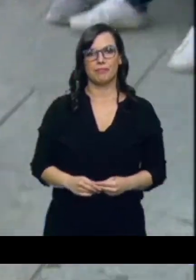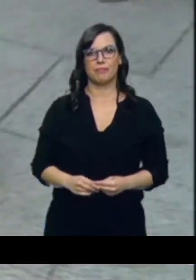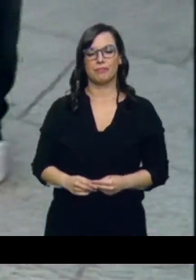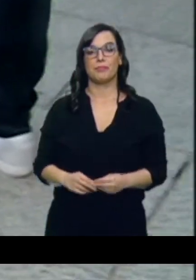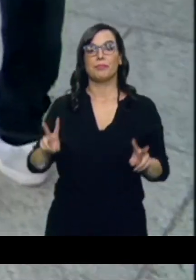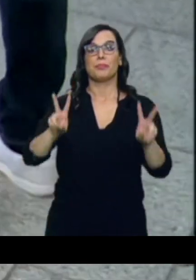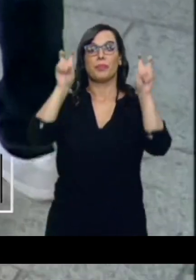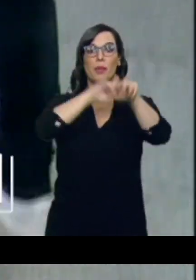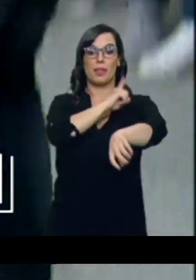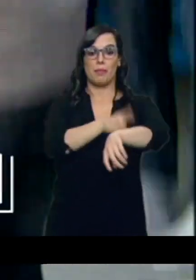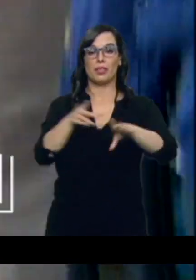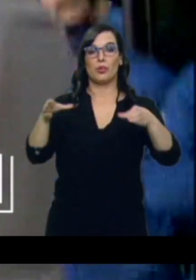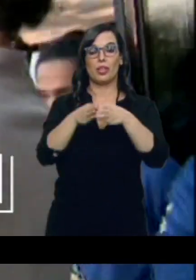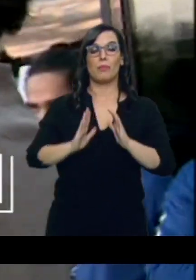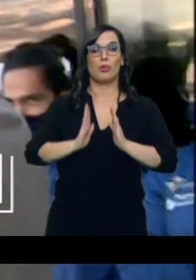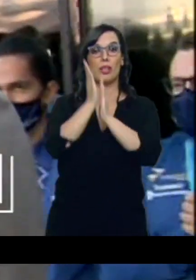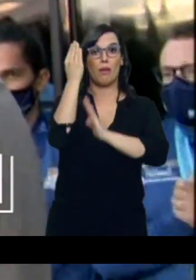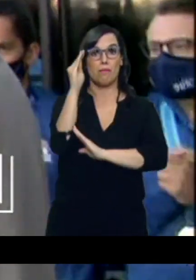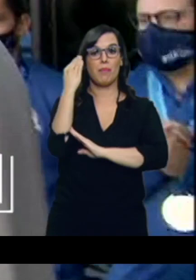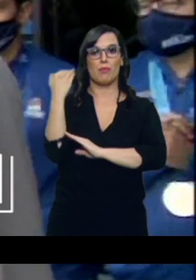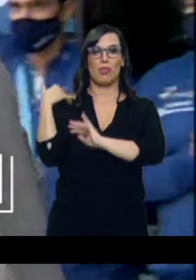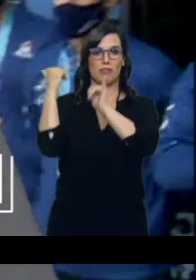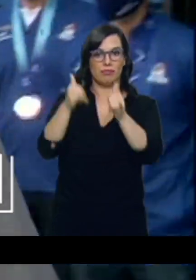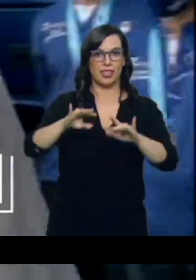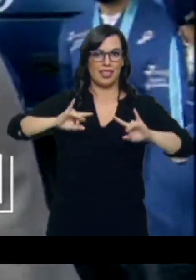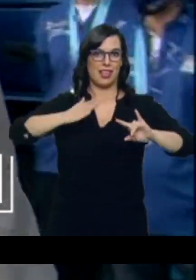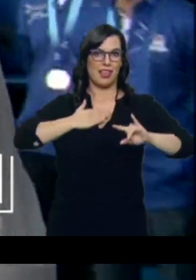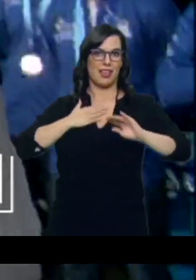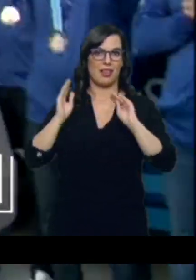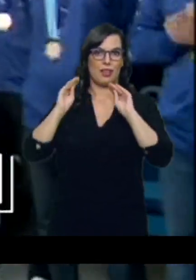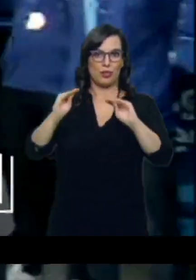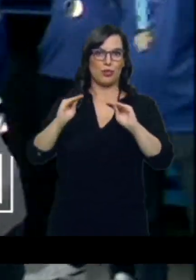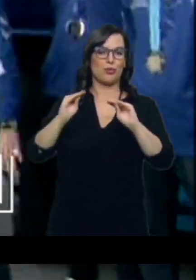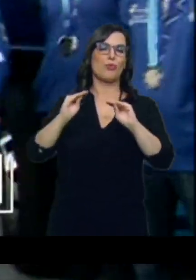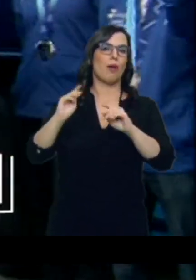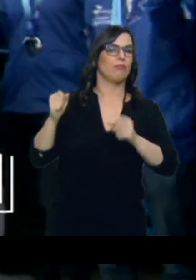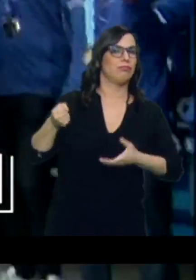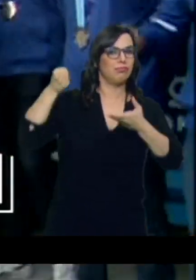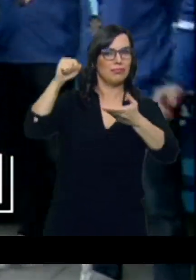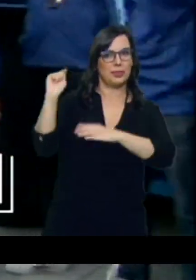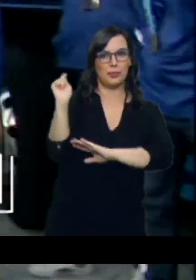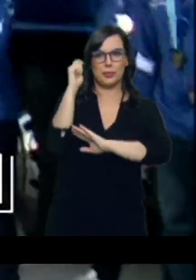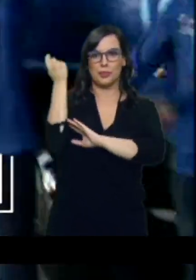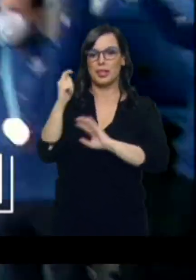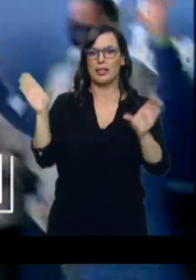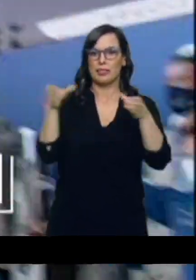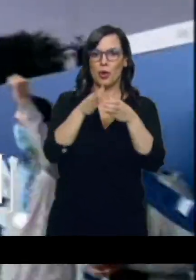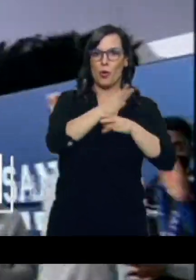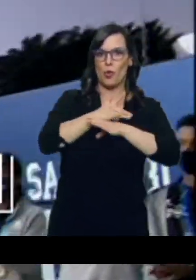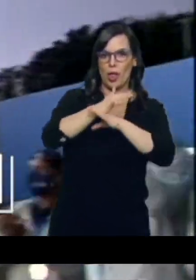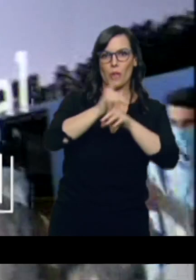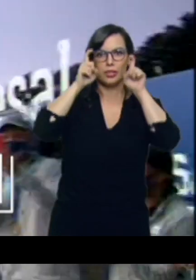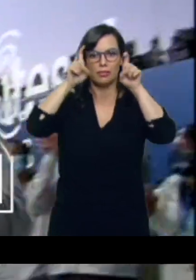Y en deportes, el Hereda San Pablo Burgos ya está en casa con el título de la Basketball Champions League. Plantilla, cuerpo técnico y